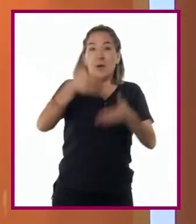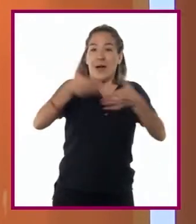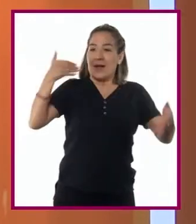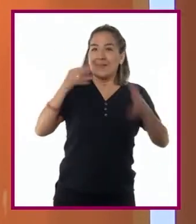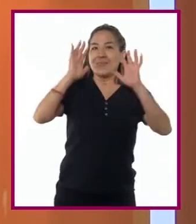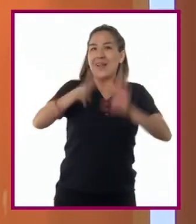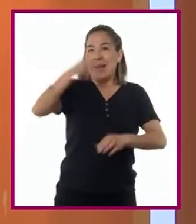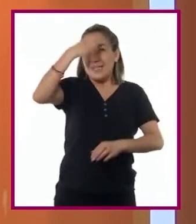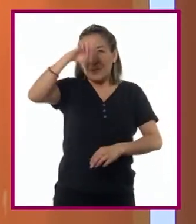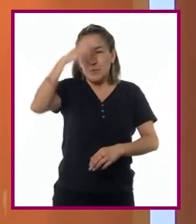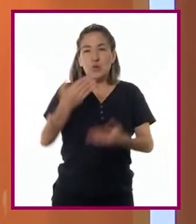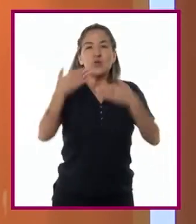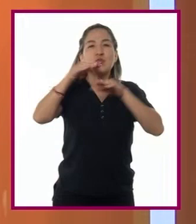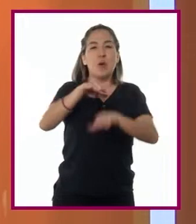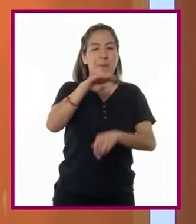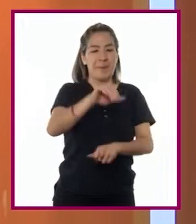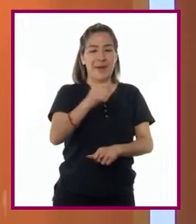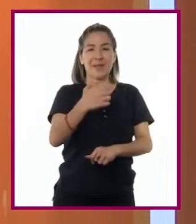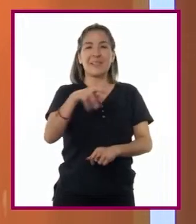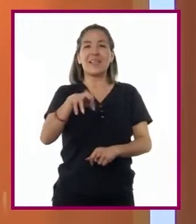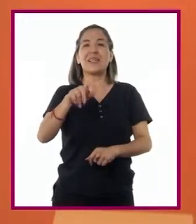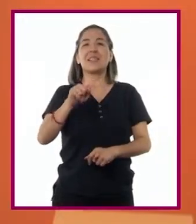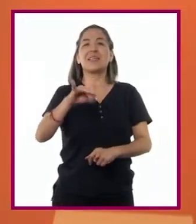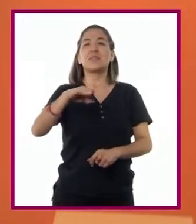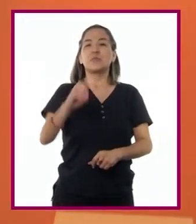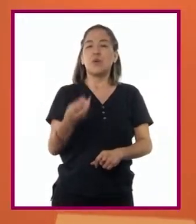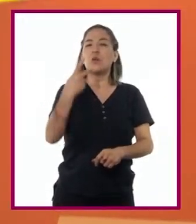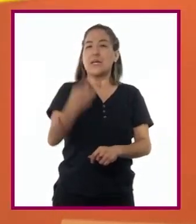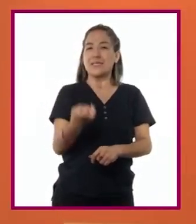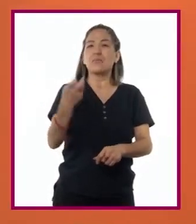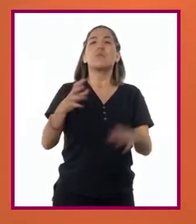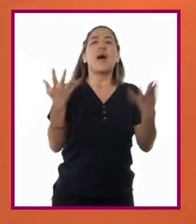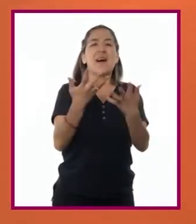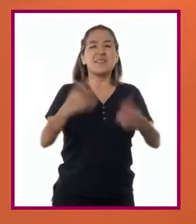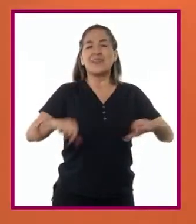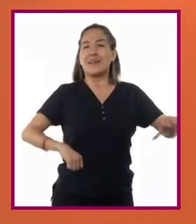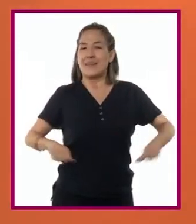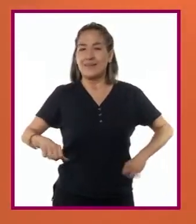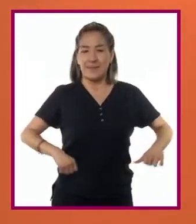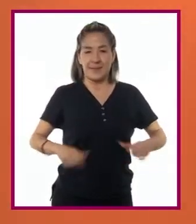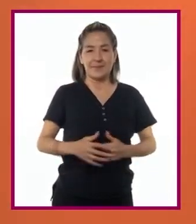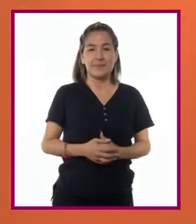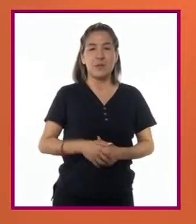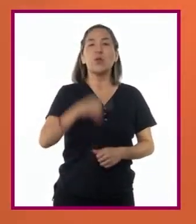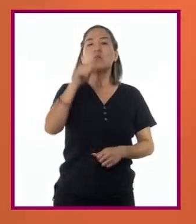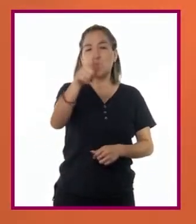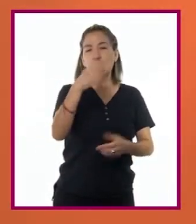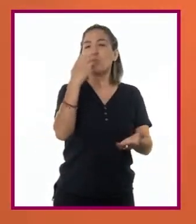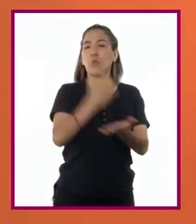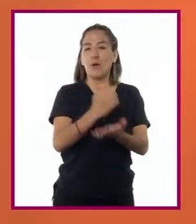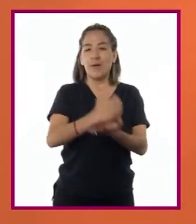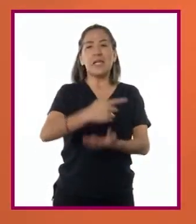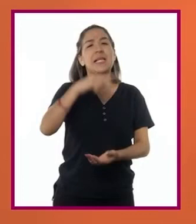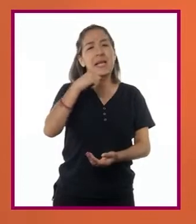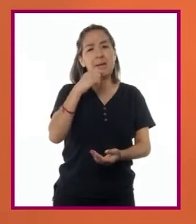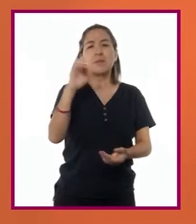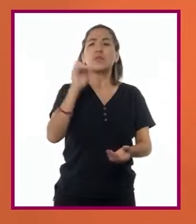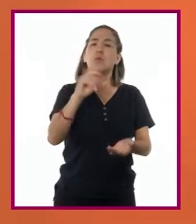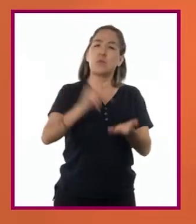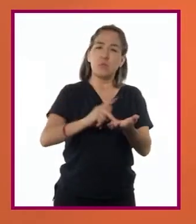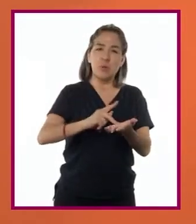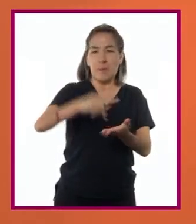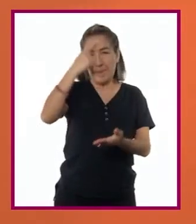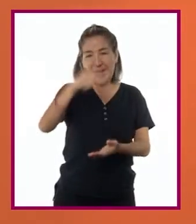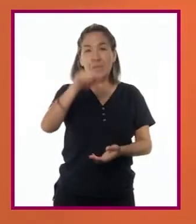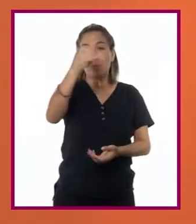adquiridos acerca del magnetismo y sus aplicaciones. Les sugerimos que tengan a la mano su cuaderno, lápiz o bolígrafo para